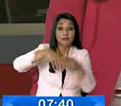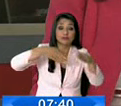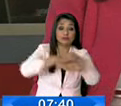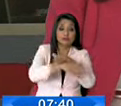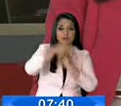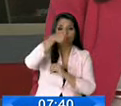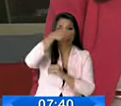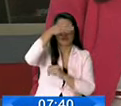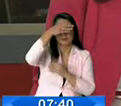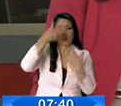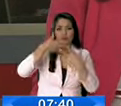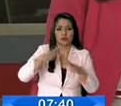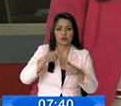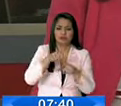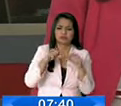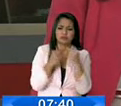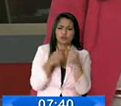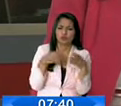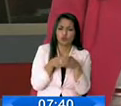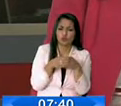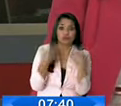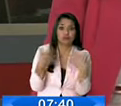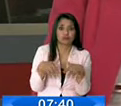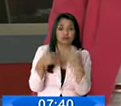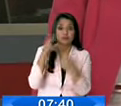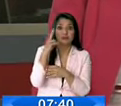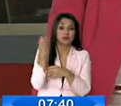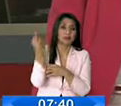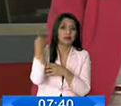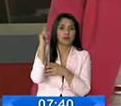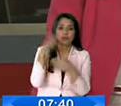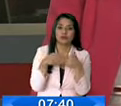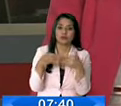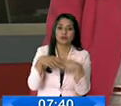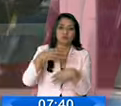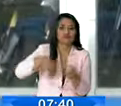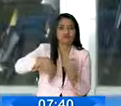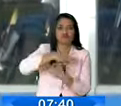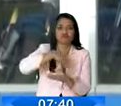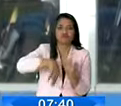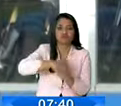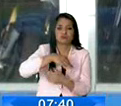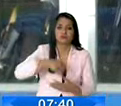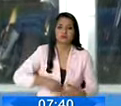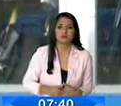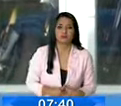una organización que se presume lavó más de 20 millones de dólares.